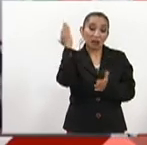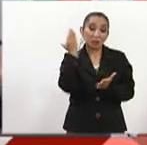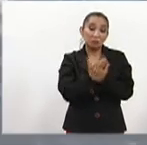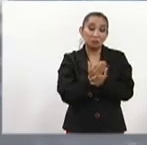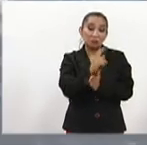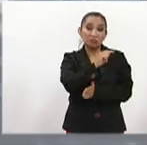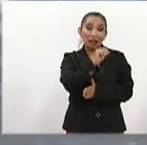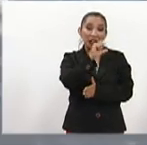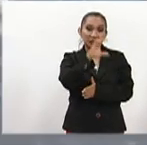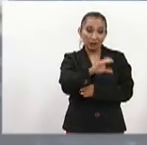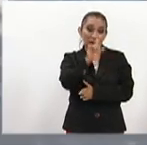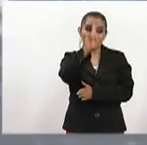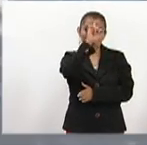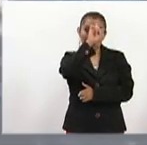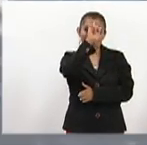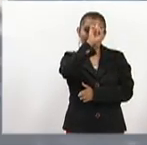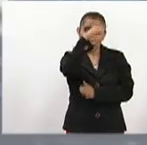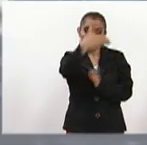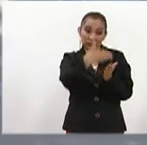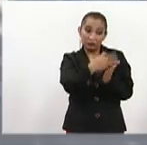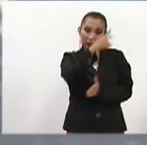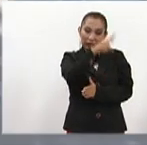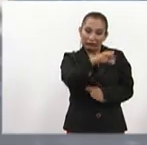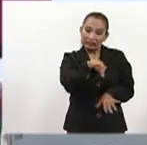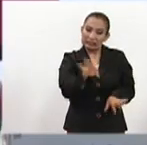es una propuesta realmente